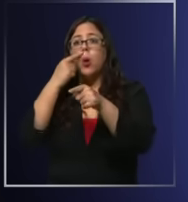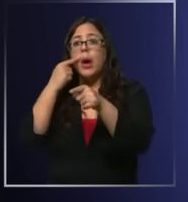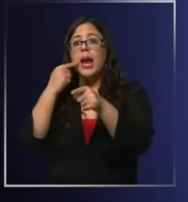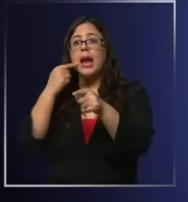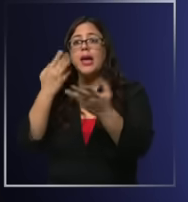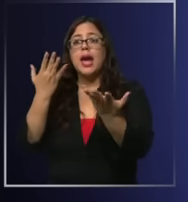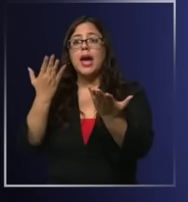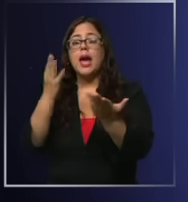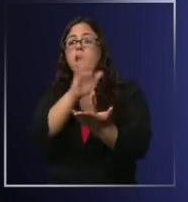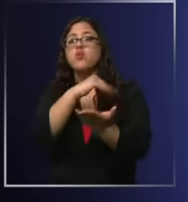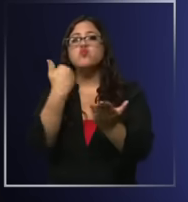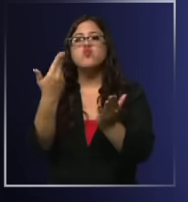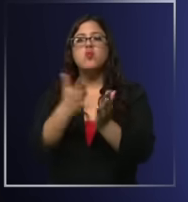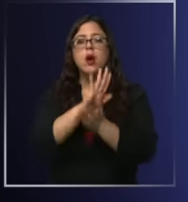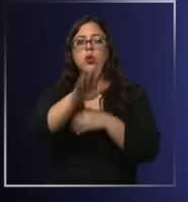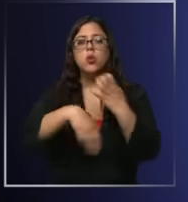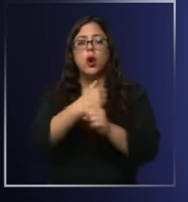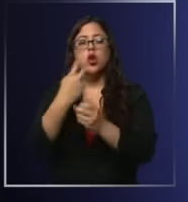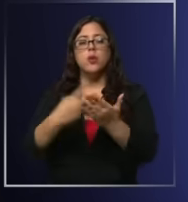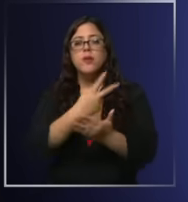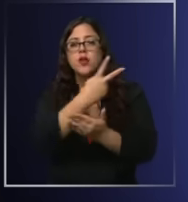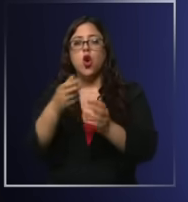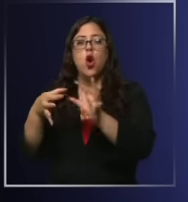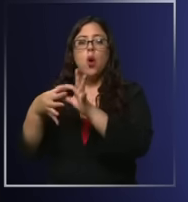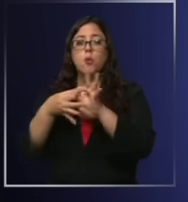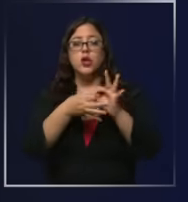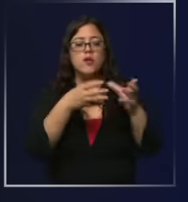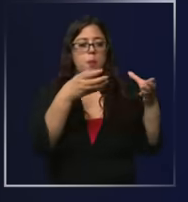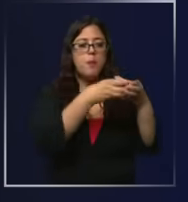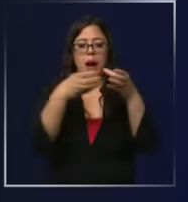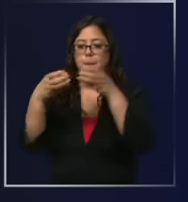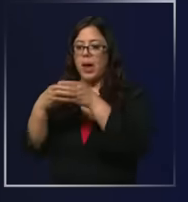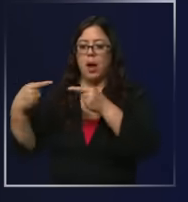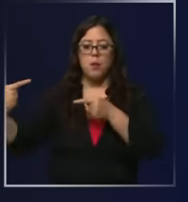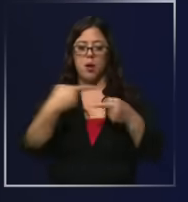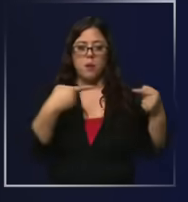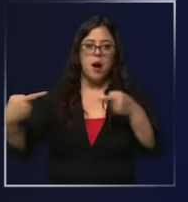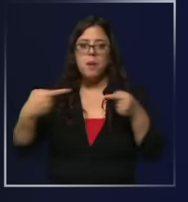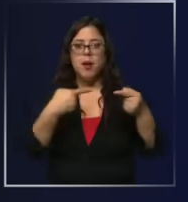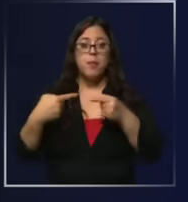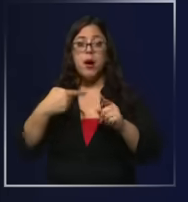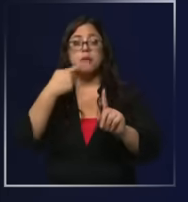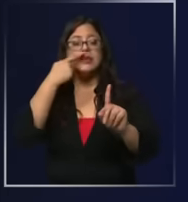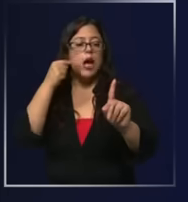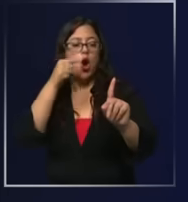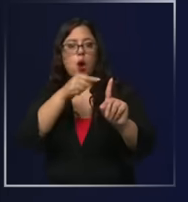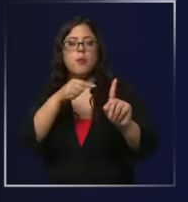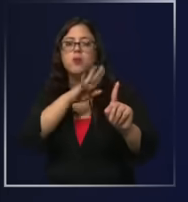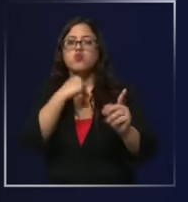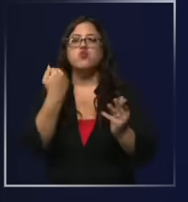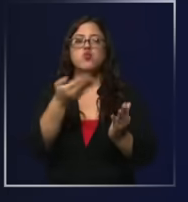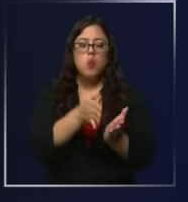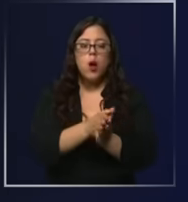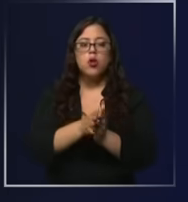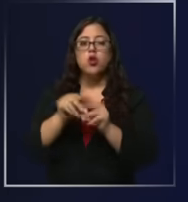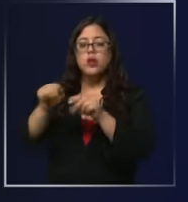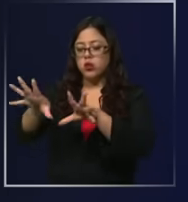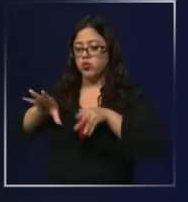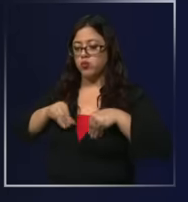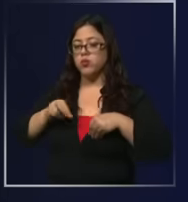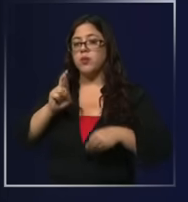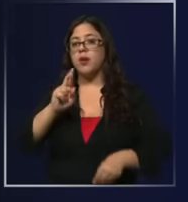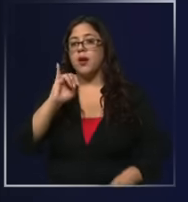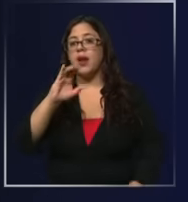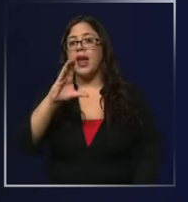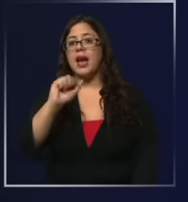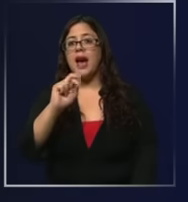asesinado el año 2022, producto de un ajuste de cuenta con otra banda rival, y ahí asumió Ricardo